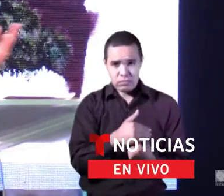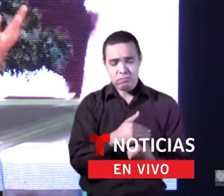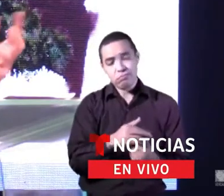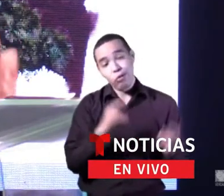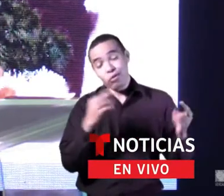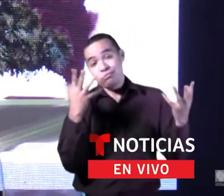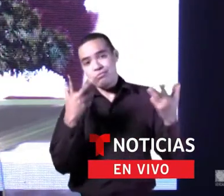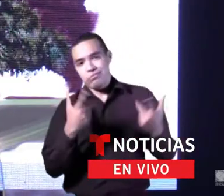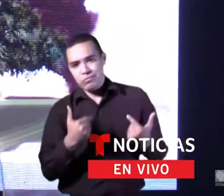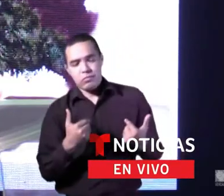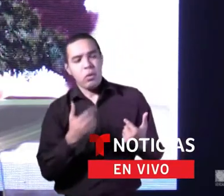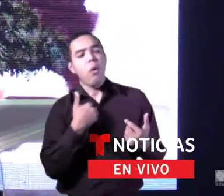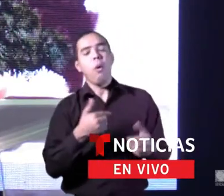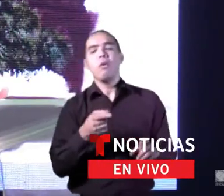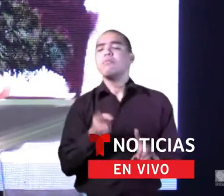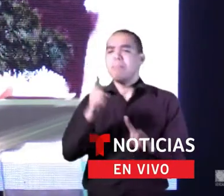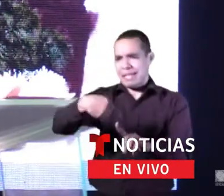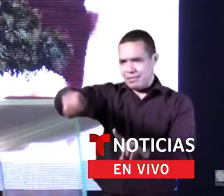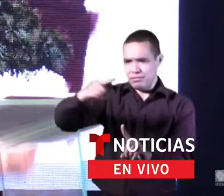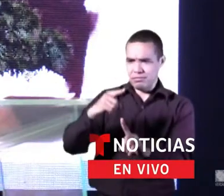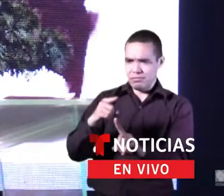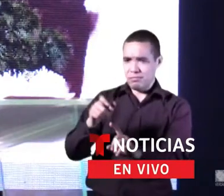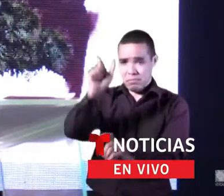llamarán a alguien